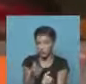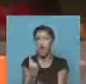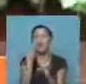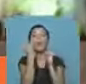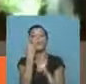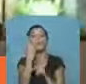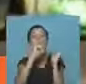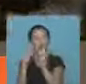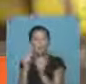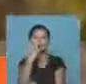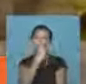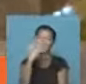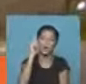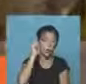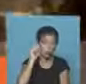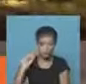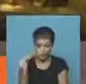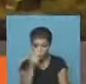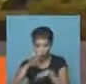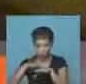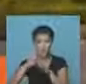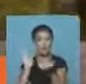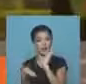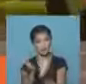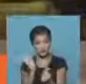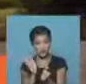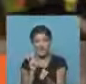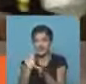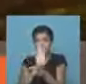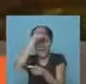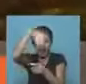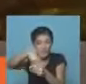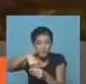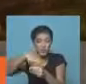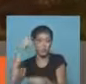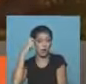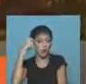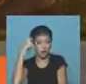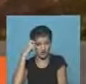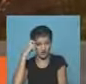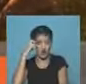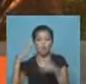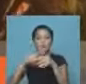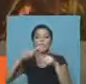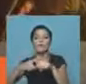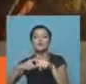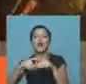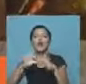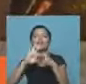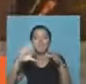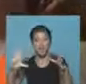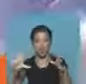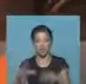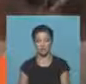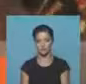un joven de tan solo 25 años... que se encontraba dentro de la sede del Partido Liberal. Más